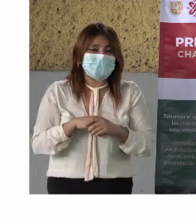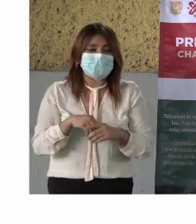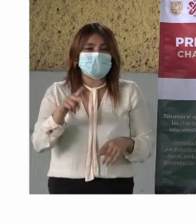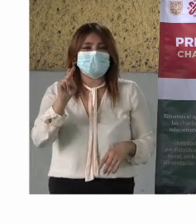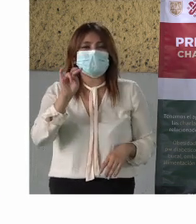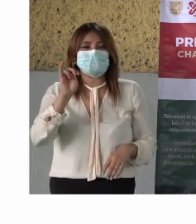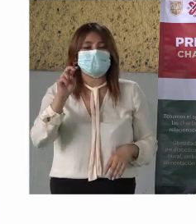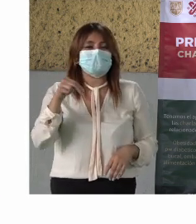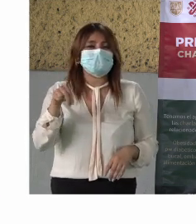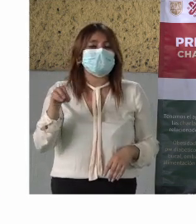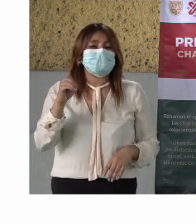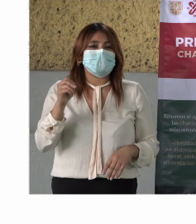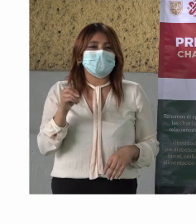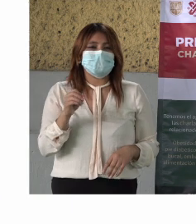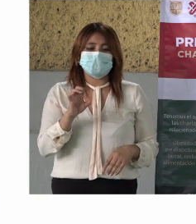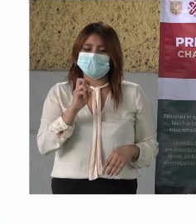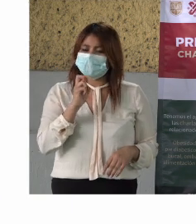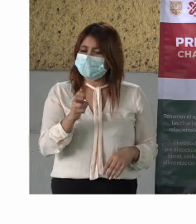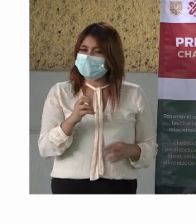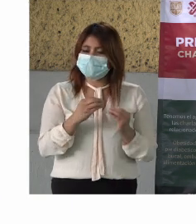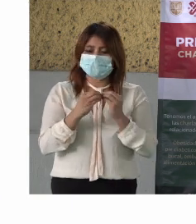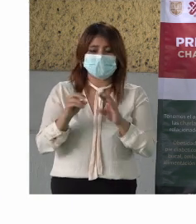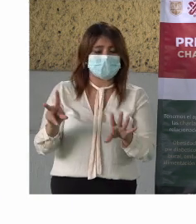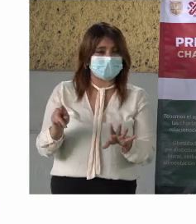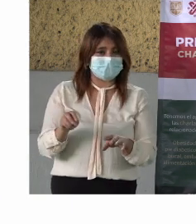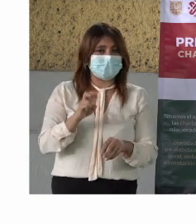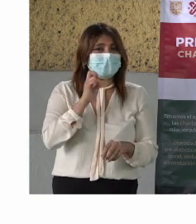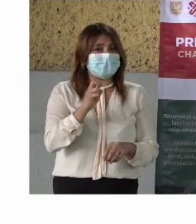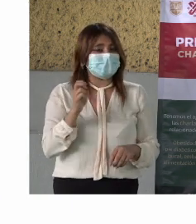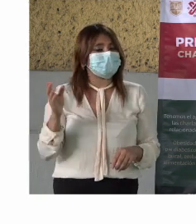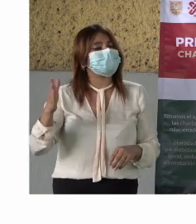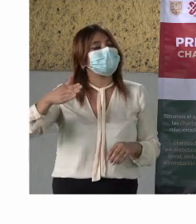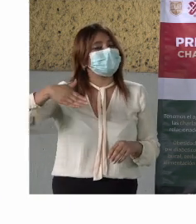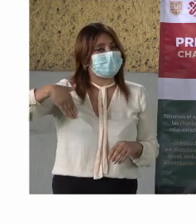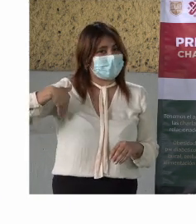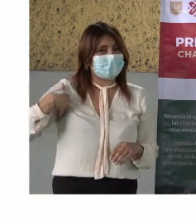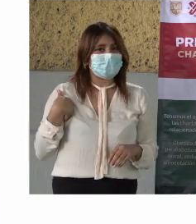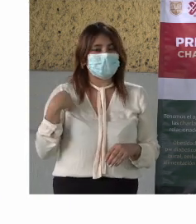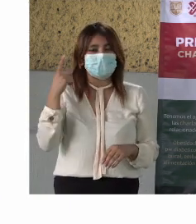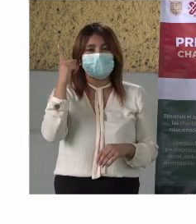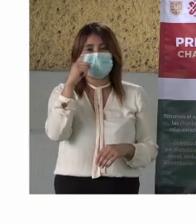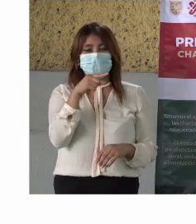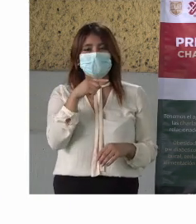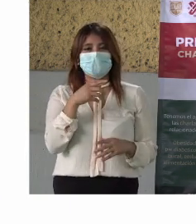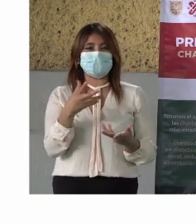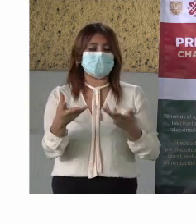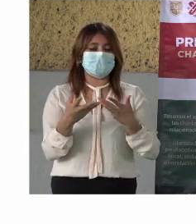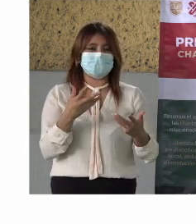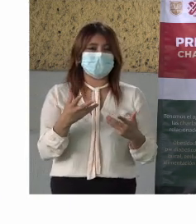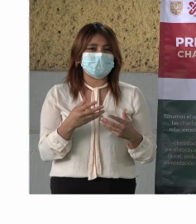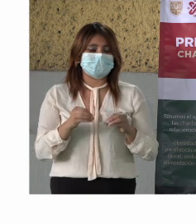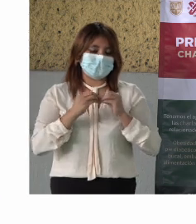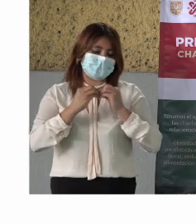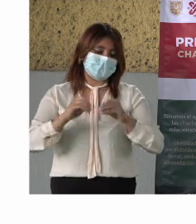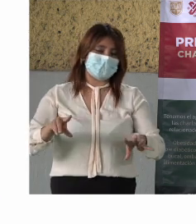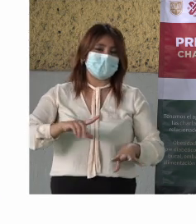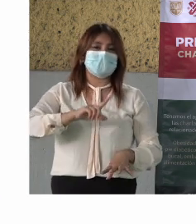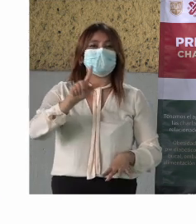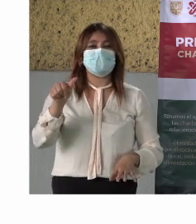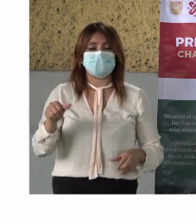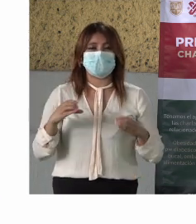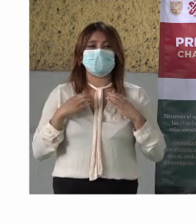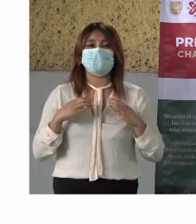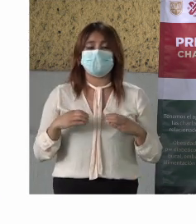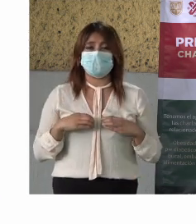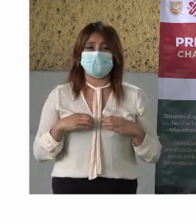y la recuperamos. Entonces, la empezamos a guardar para poder metabolizarla en el hígado o en alguna otra parte del cuerpo. Pero cuando está por arriba